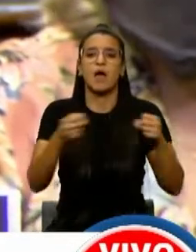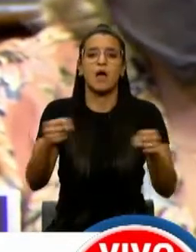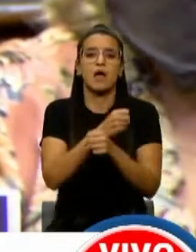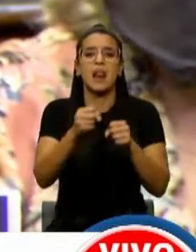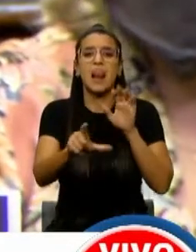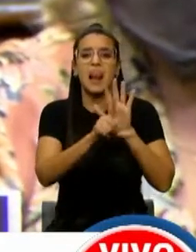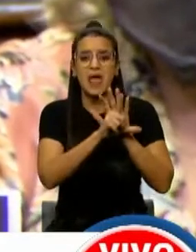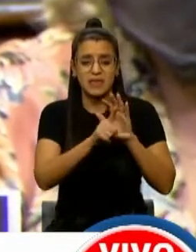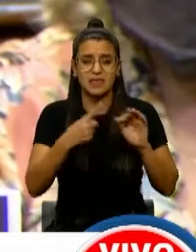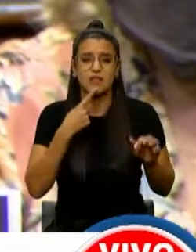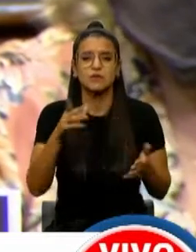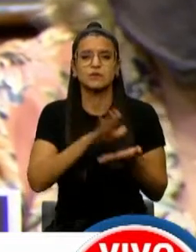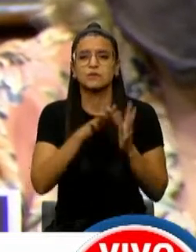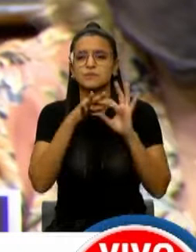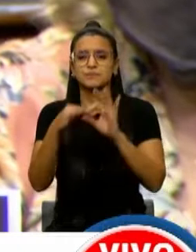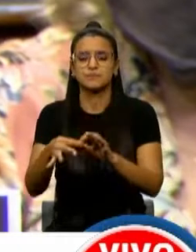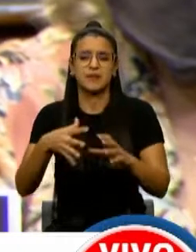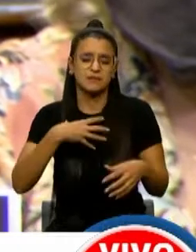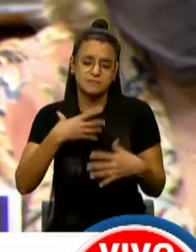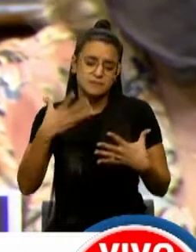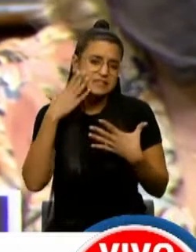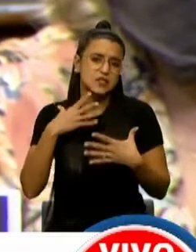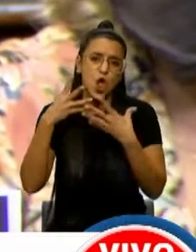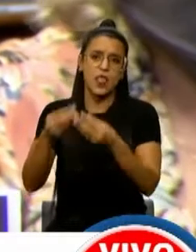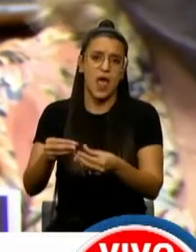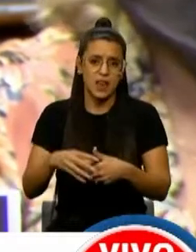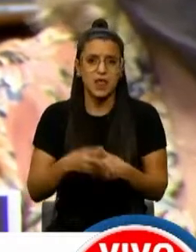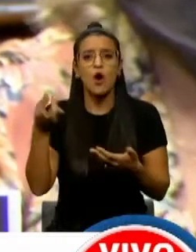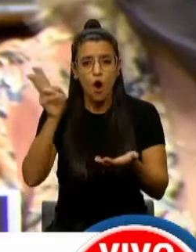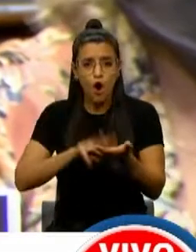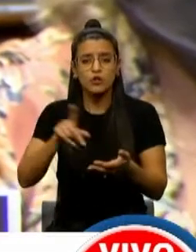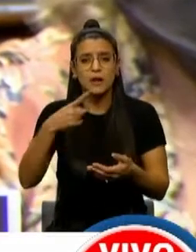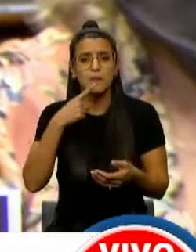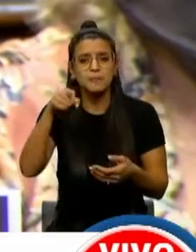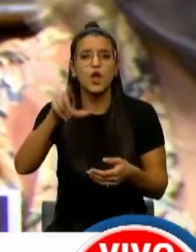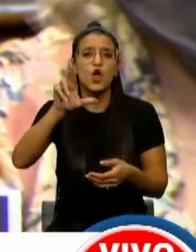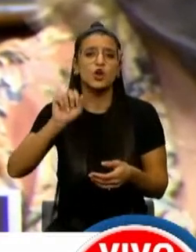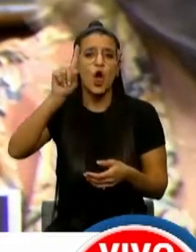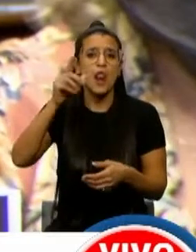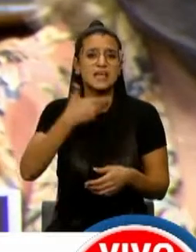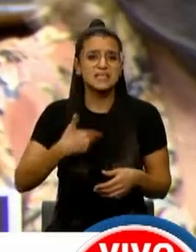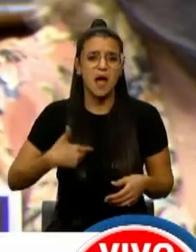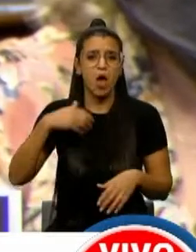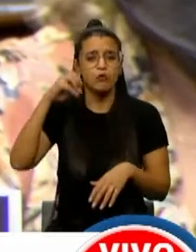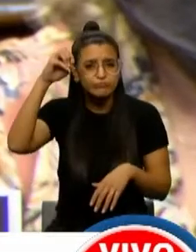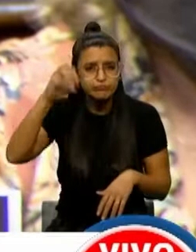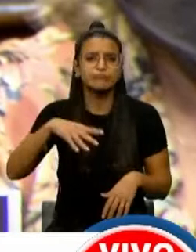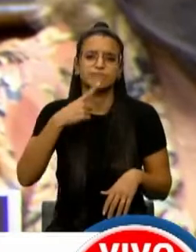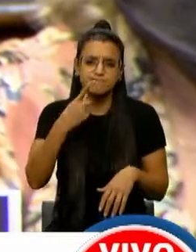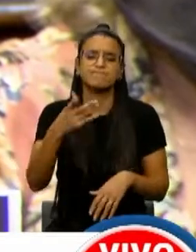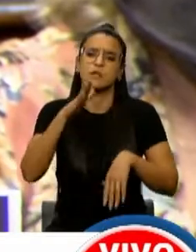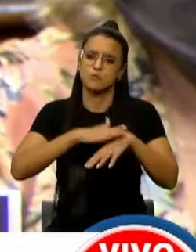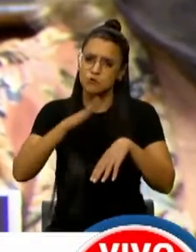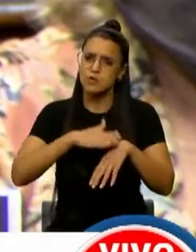ley que tiene que ver con una actitud solidaria y nuevamente la aparición del rol del Estado haciéndose cargo